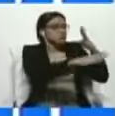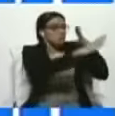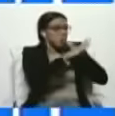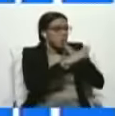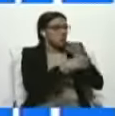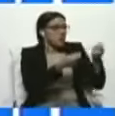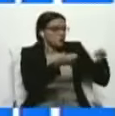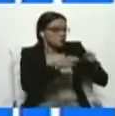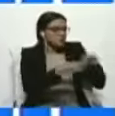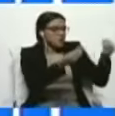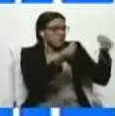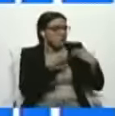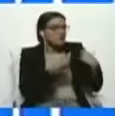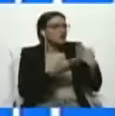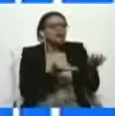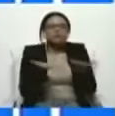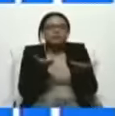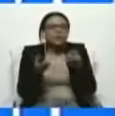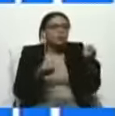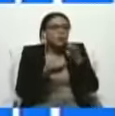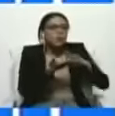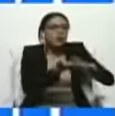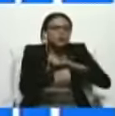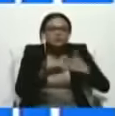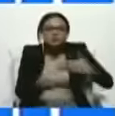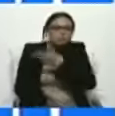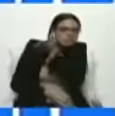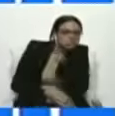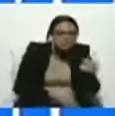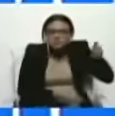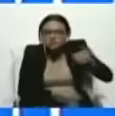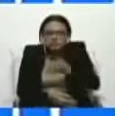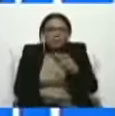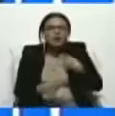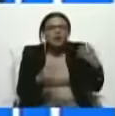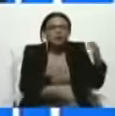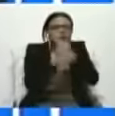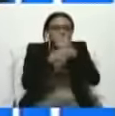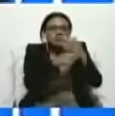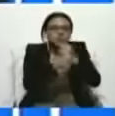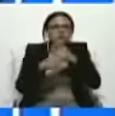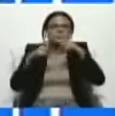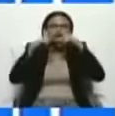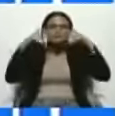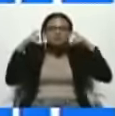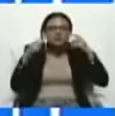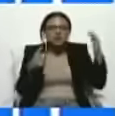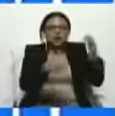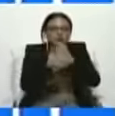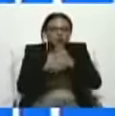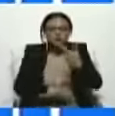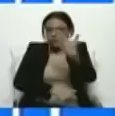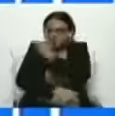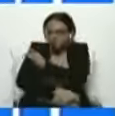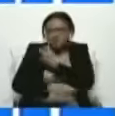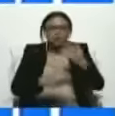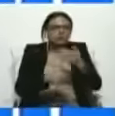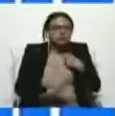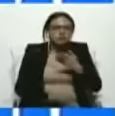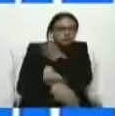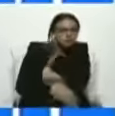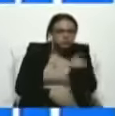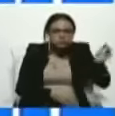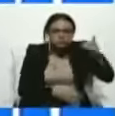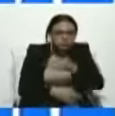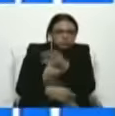medicamentos. Era una verdadera odisea para que las vacunas pudieran llegar aquí. Tenían que tocar varios